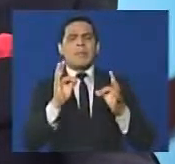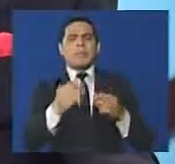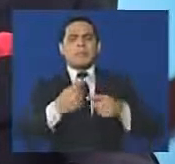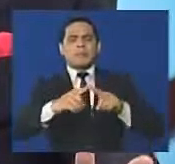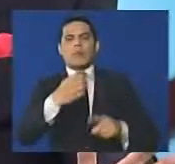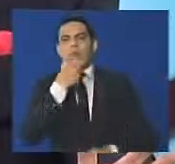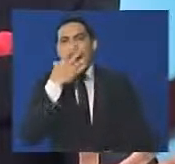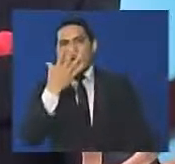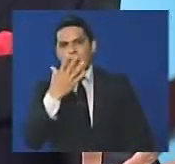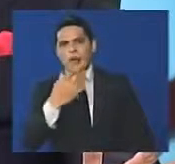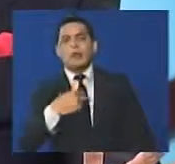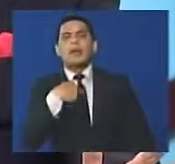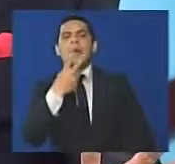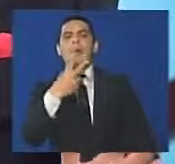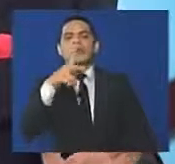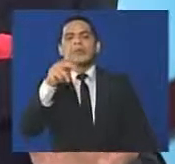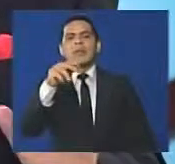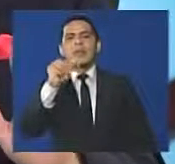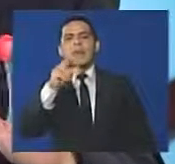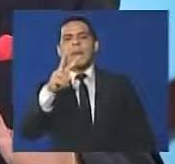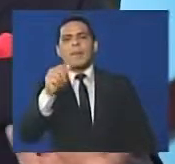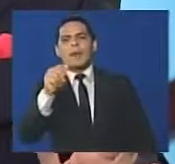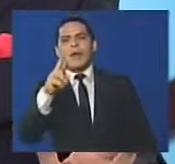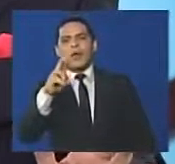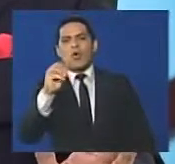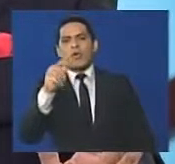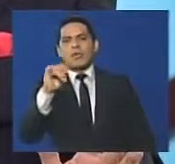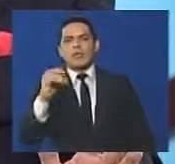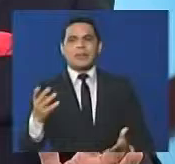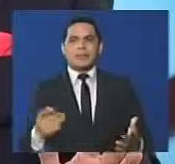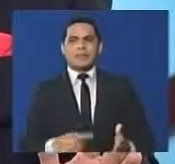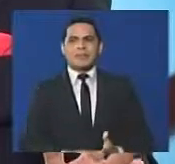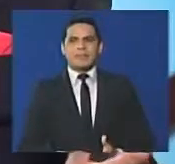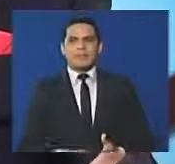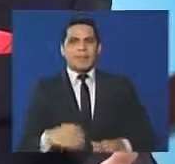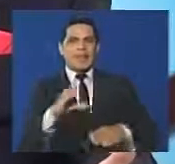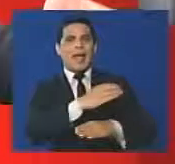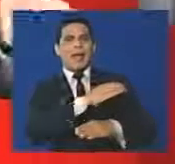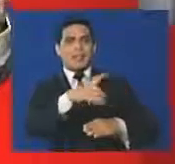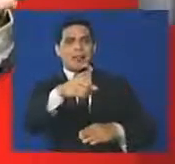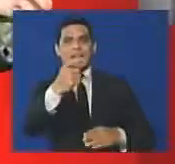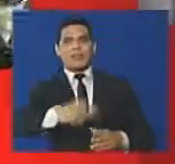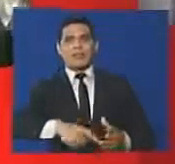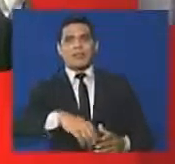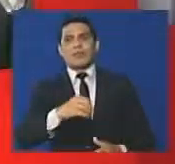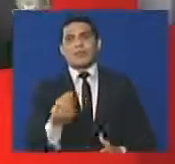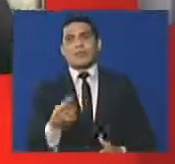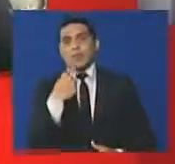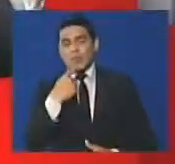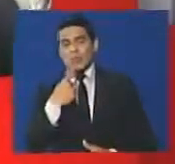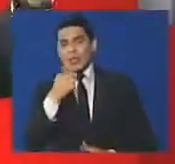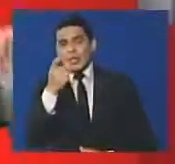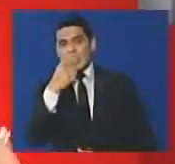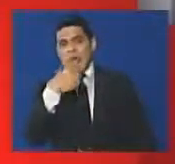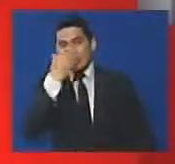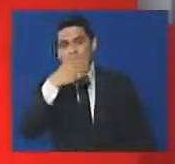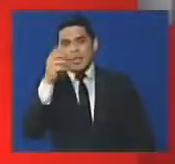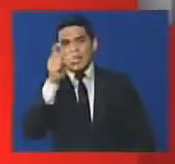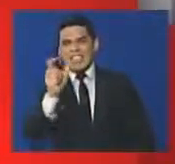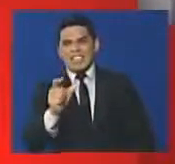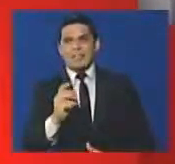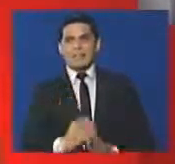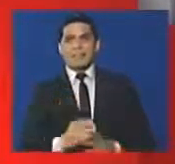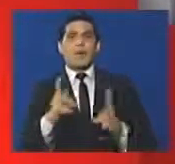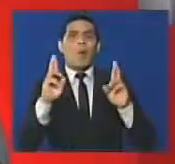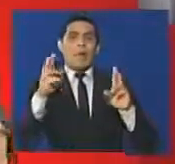Pero la voz de Pavarotti era algo especial. ¡Oh, sole mio, stan fronte a te! Ojalá